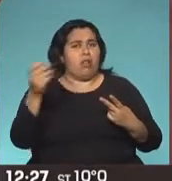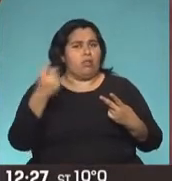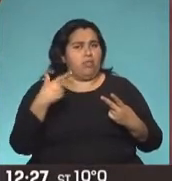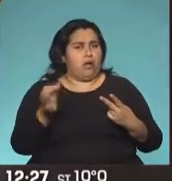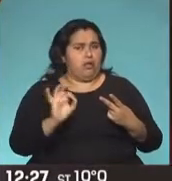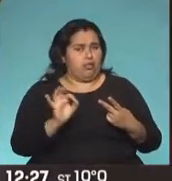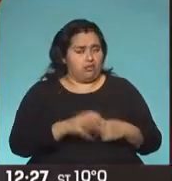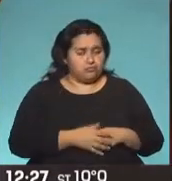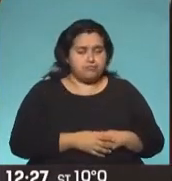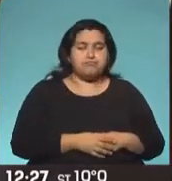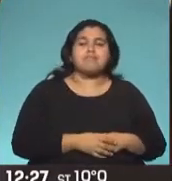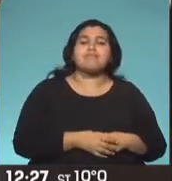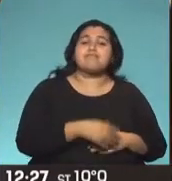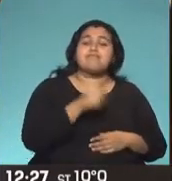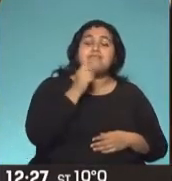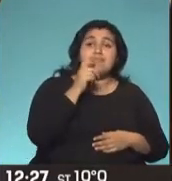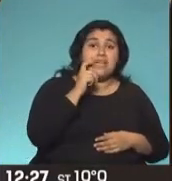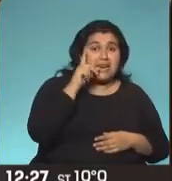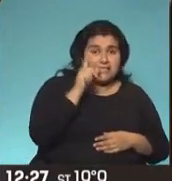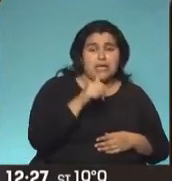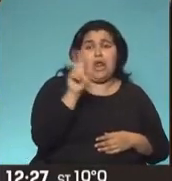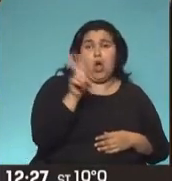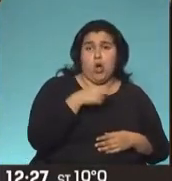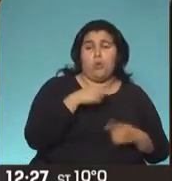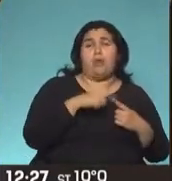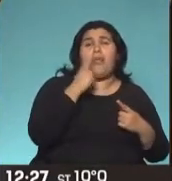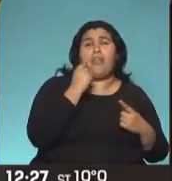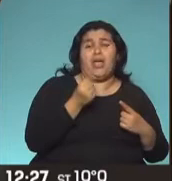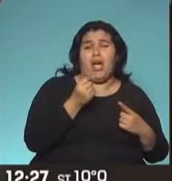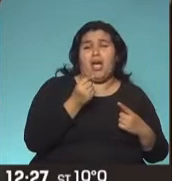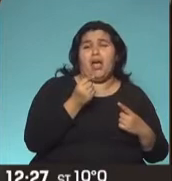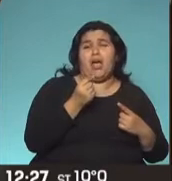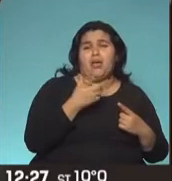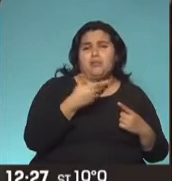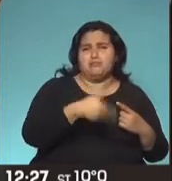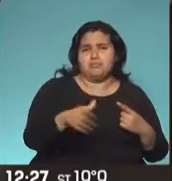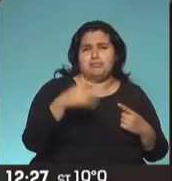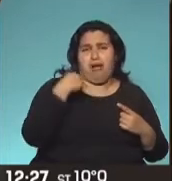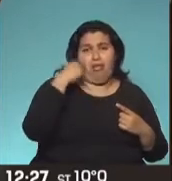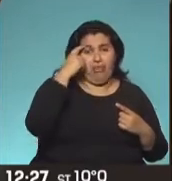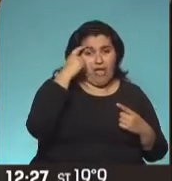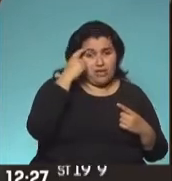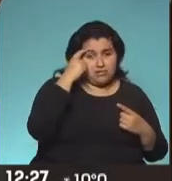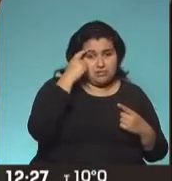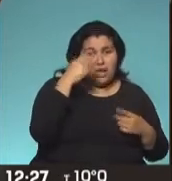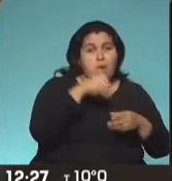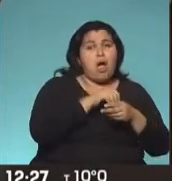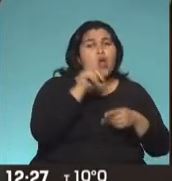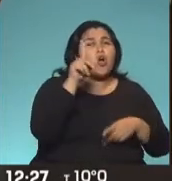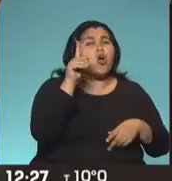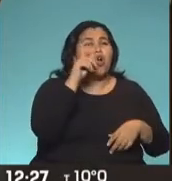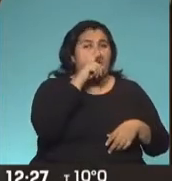bueno para brasil a la fecha de cobro es el día a partir del día 10 en el banco de corrientes